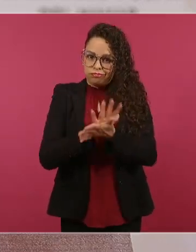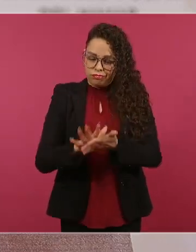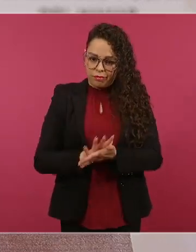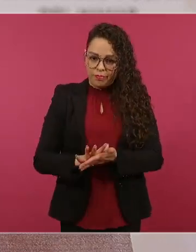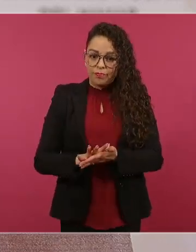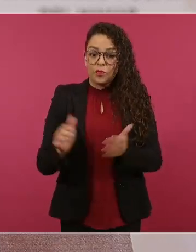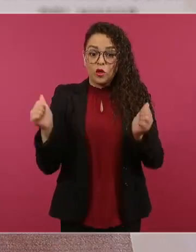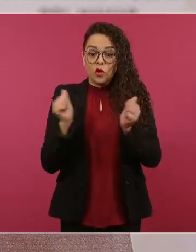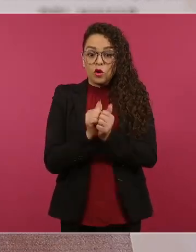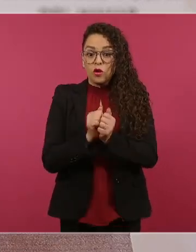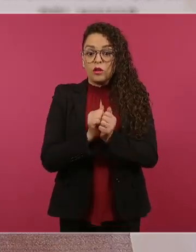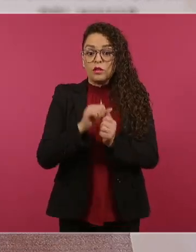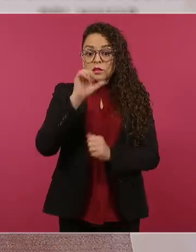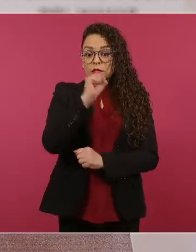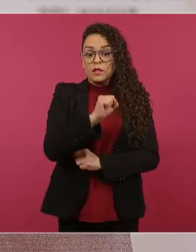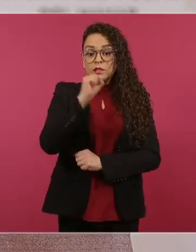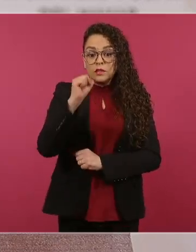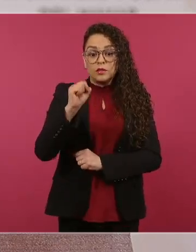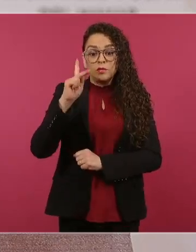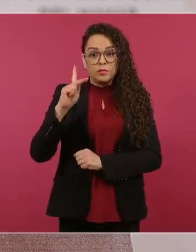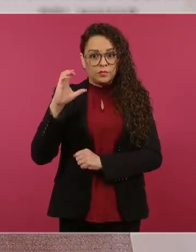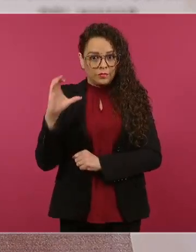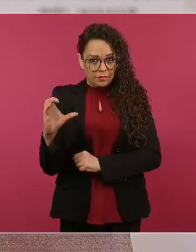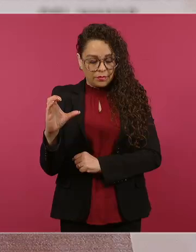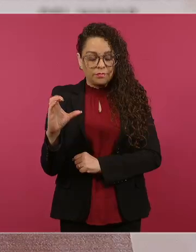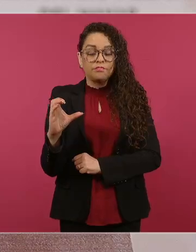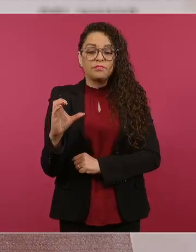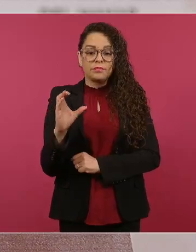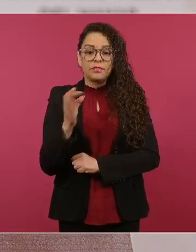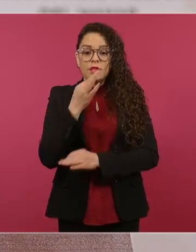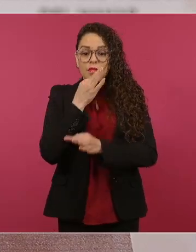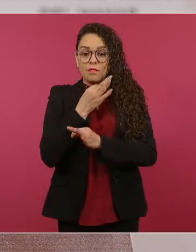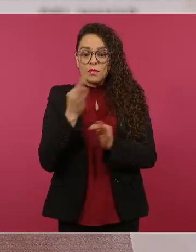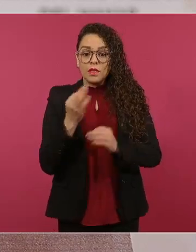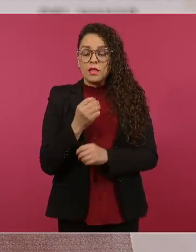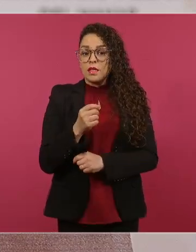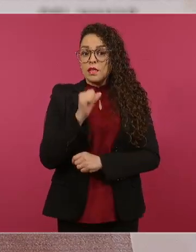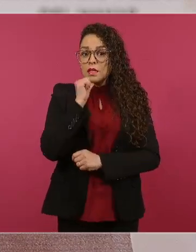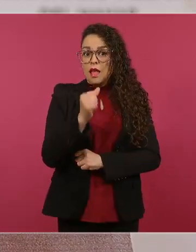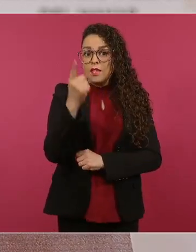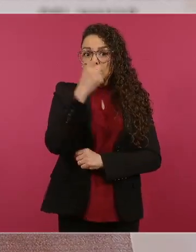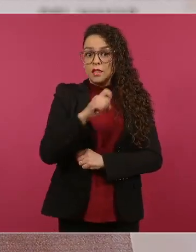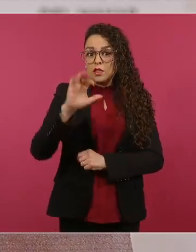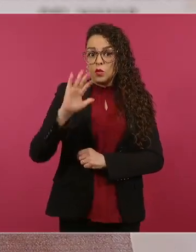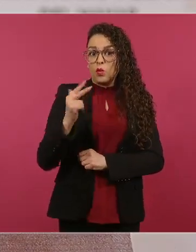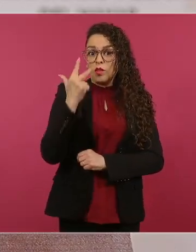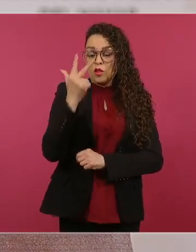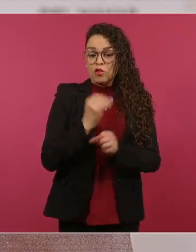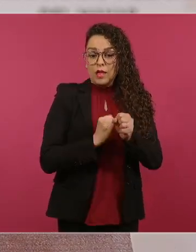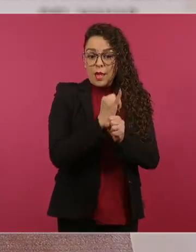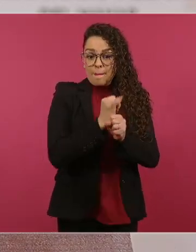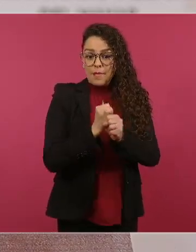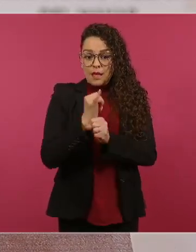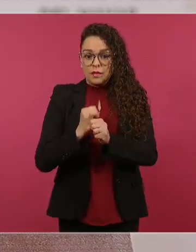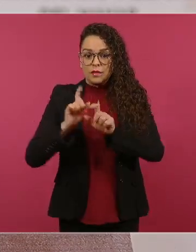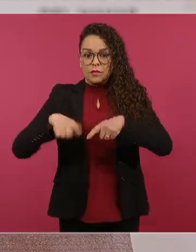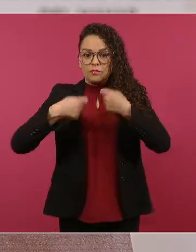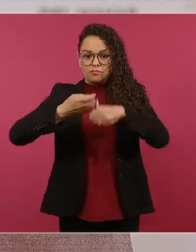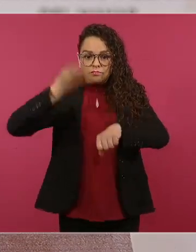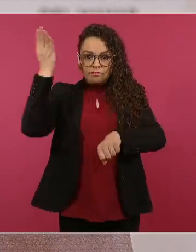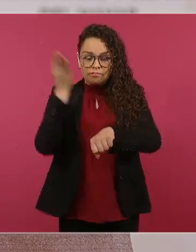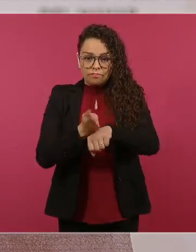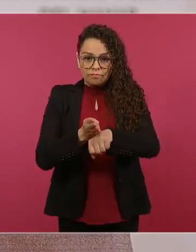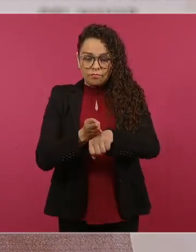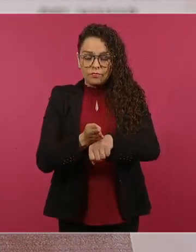y Protección Ciudadana, ¿no? Se han iniciado 158 investigaciones y se han sancionado alrededor